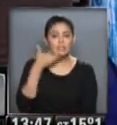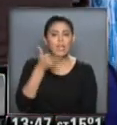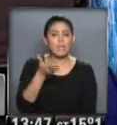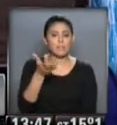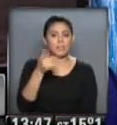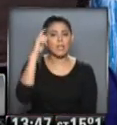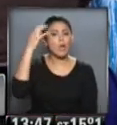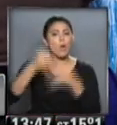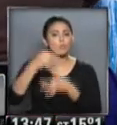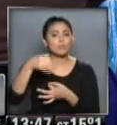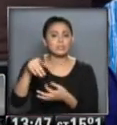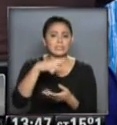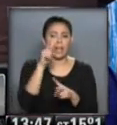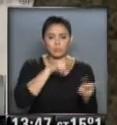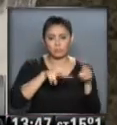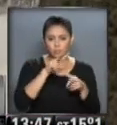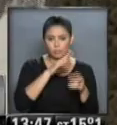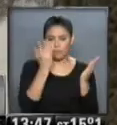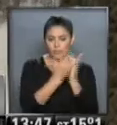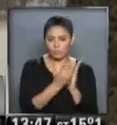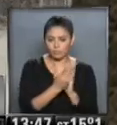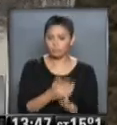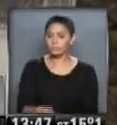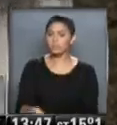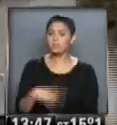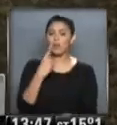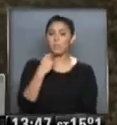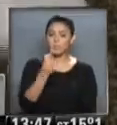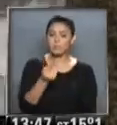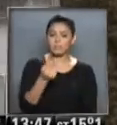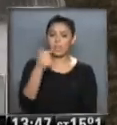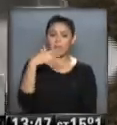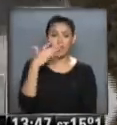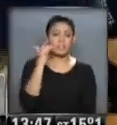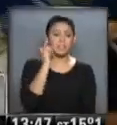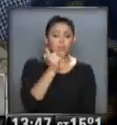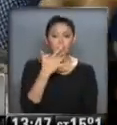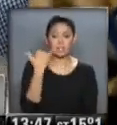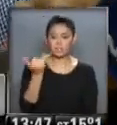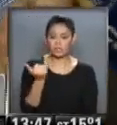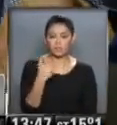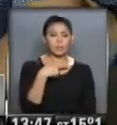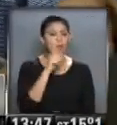intervenga la justicia que van a hacer con él con este tipo porque ahora ya llegaron las denuncias